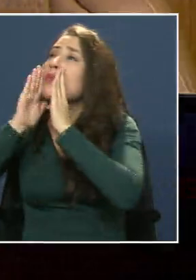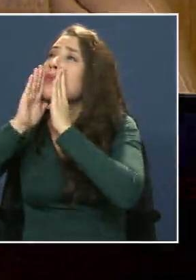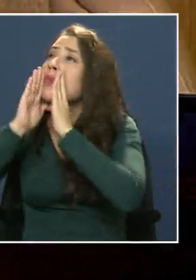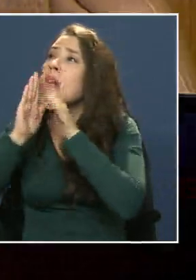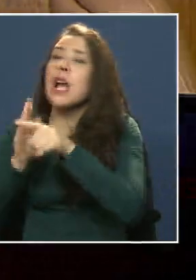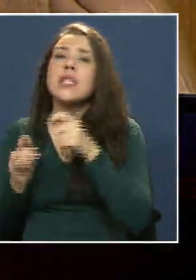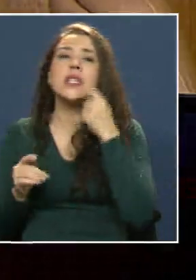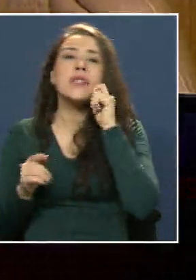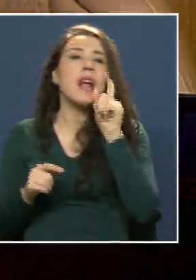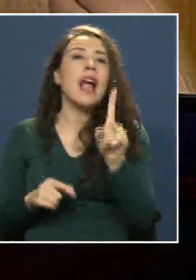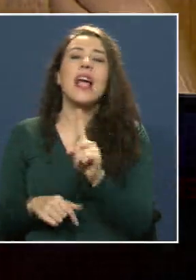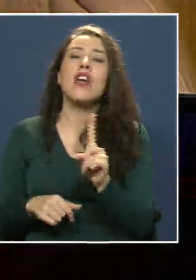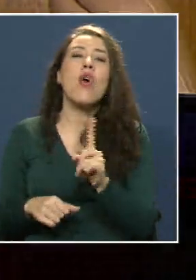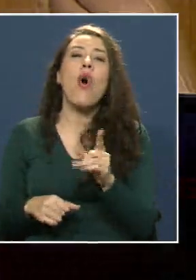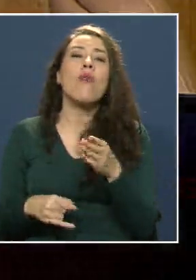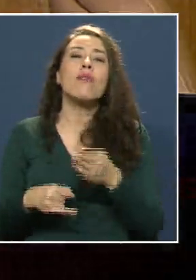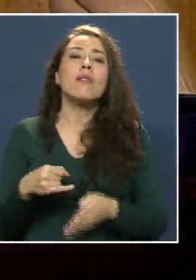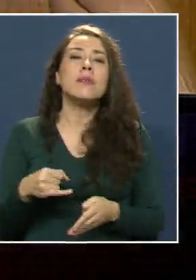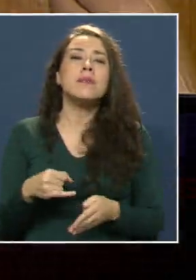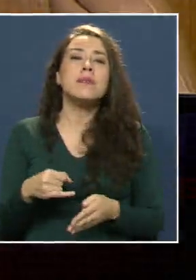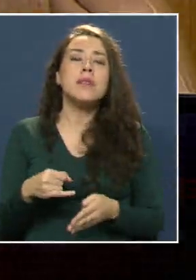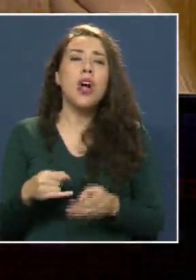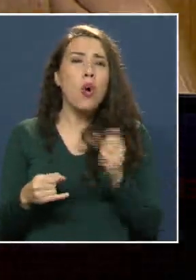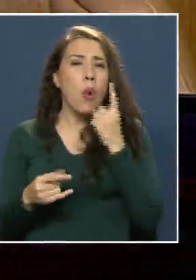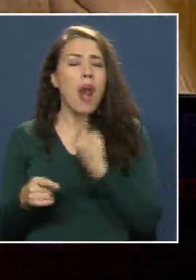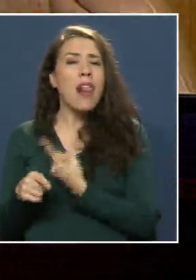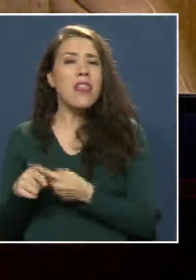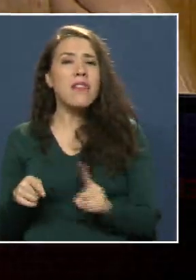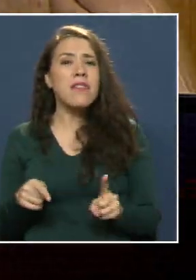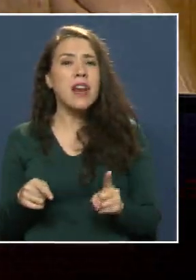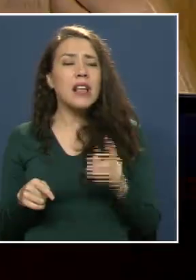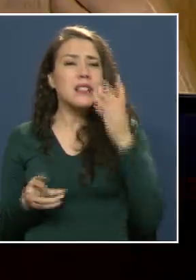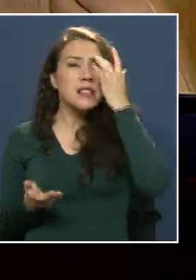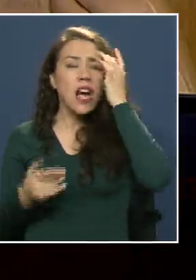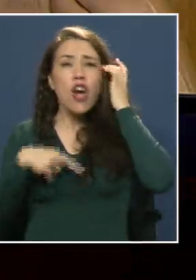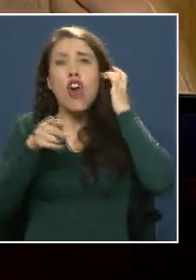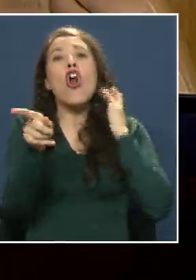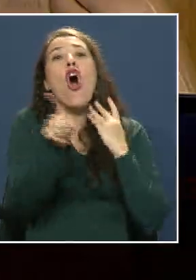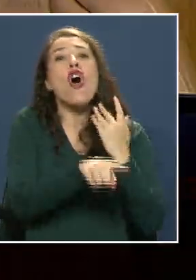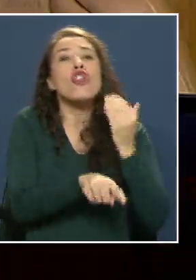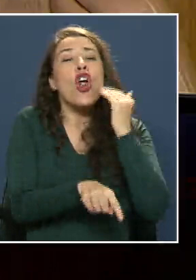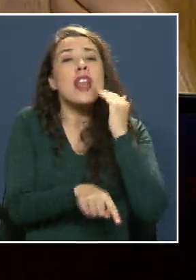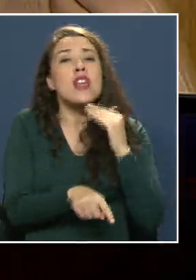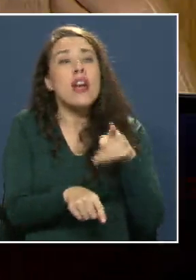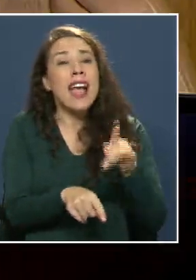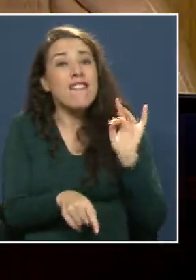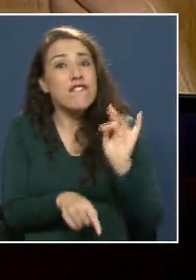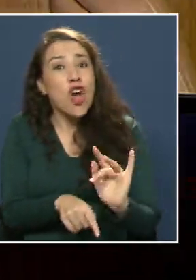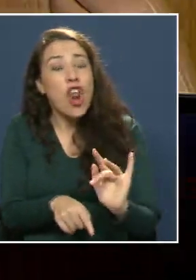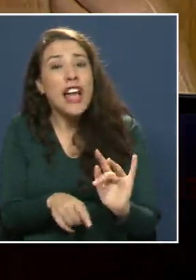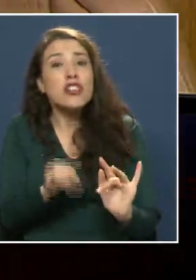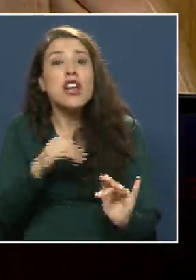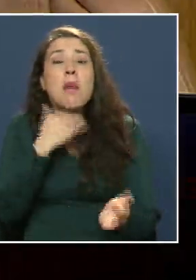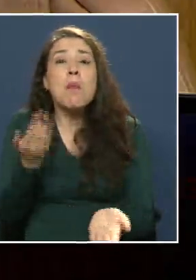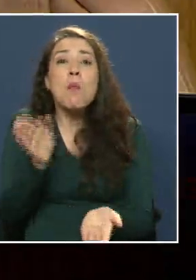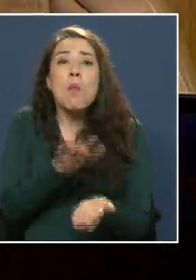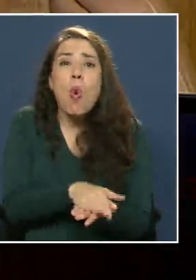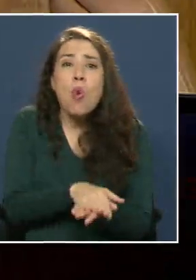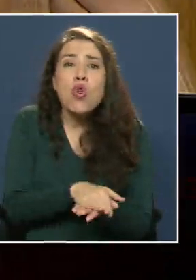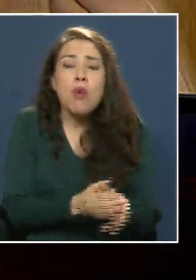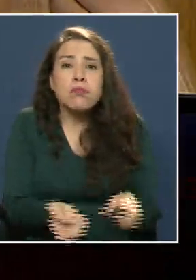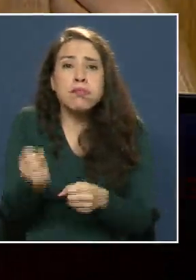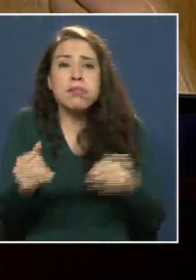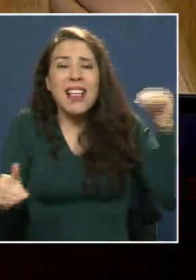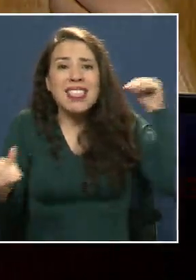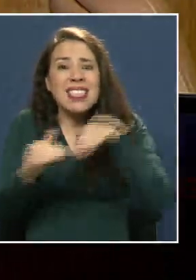la imprescriptibilidad? ¿Qué diferencia hace con ese niño que después de la violación murió y fue